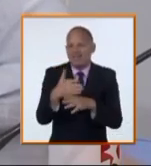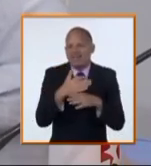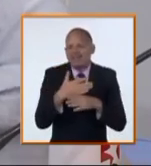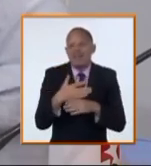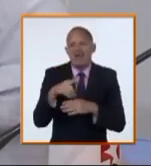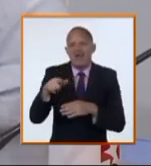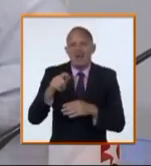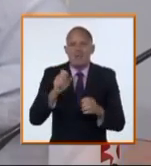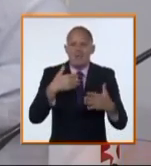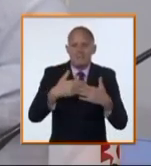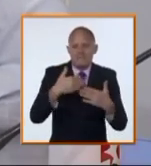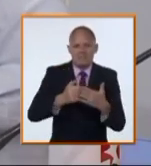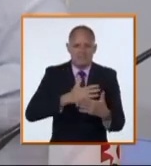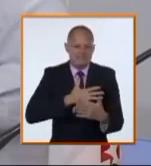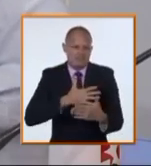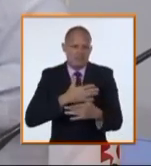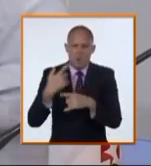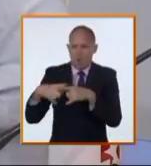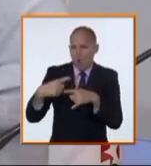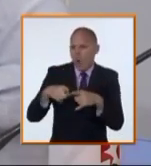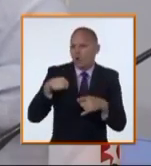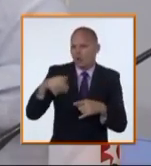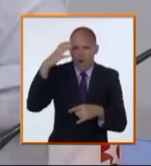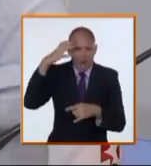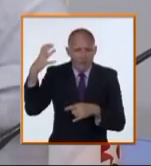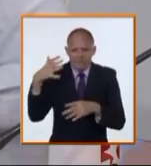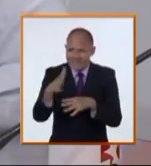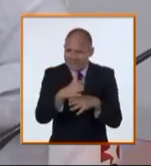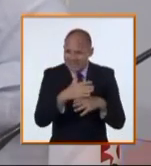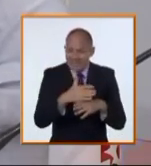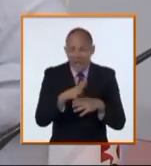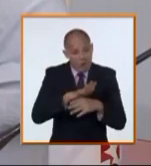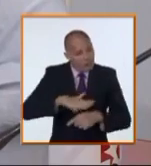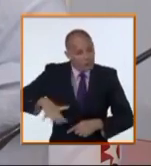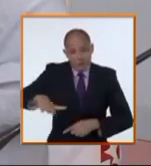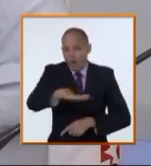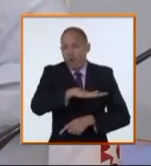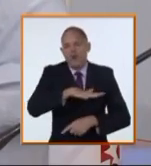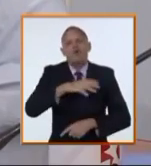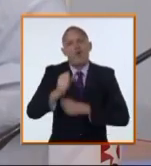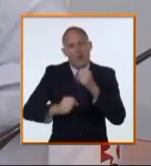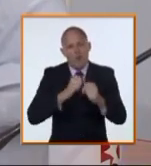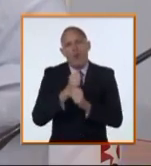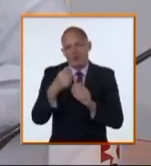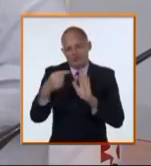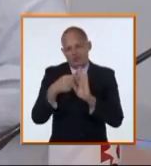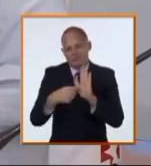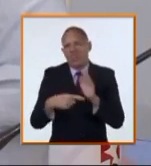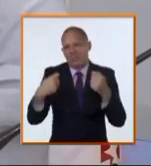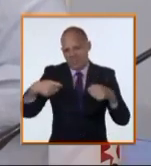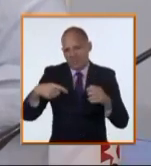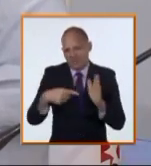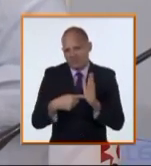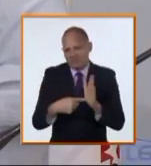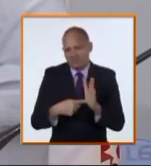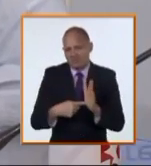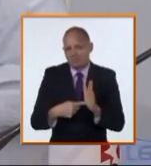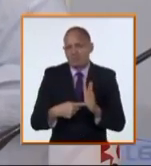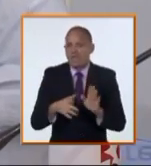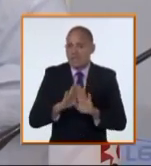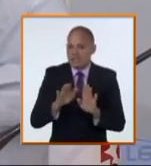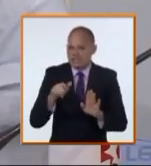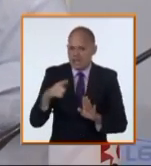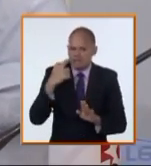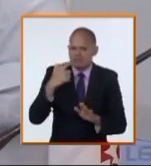de bancarización y dentro de ella de los pagos electrónicos este proceso de los pagos electrónicos dentro de la bancarización